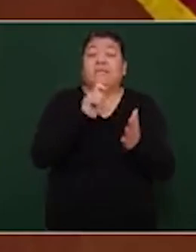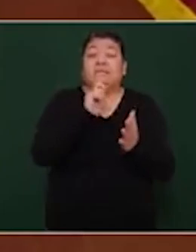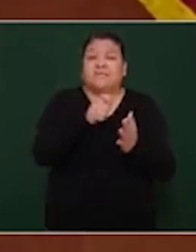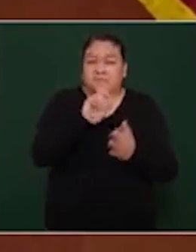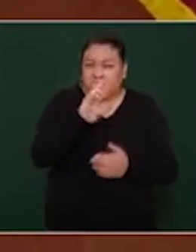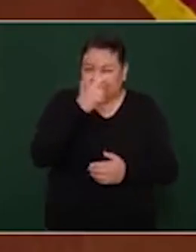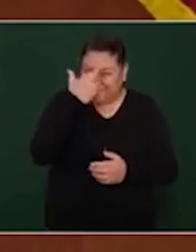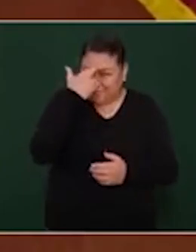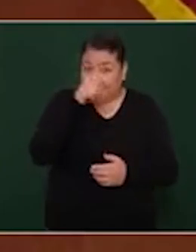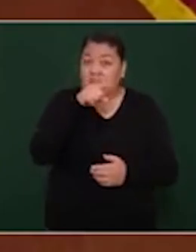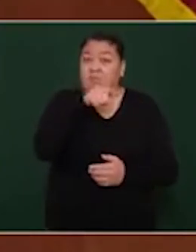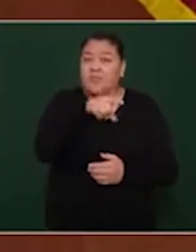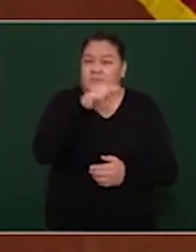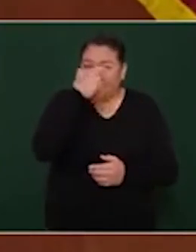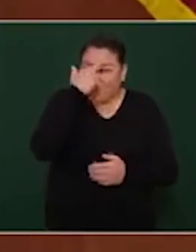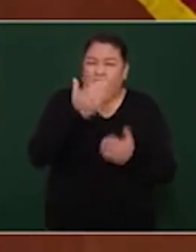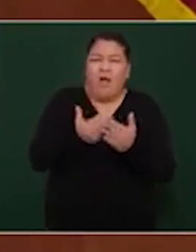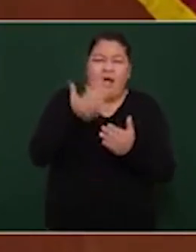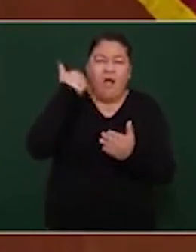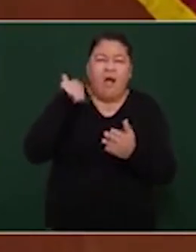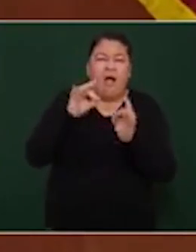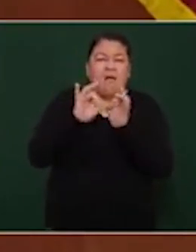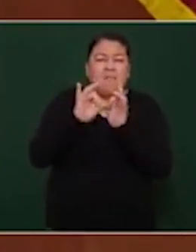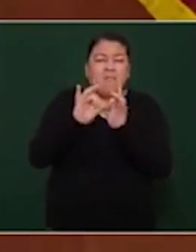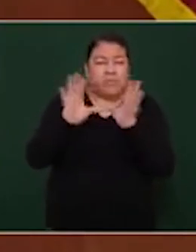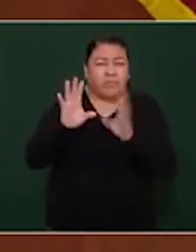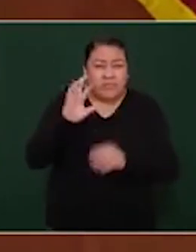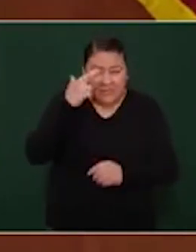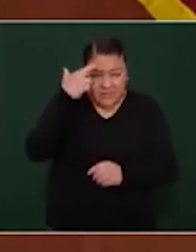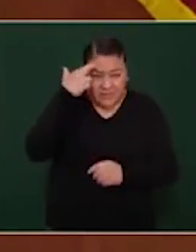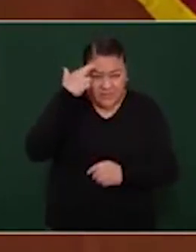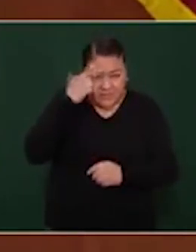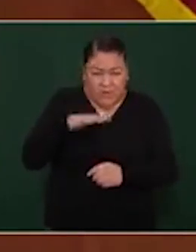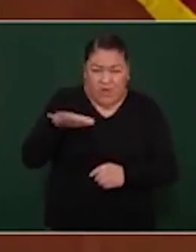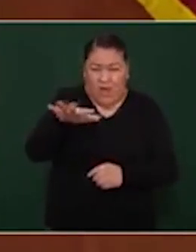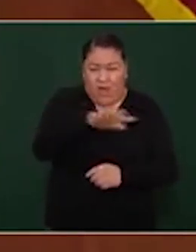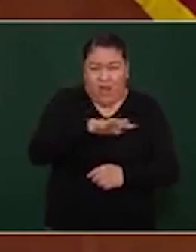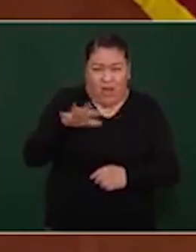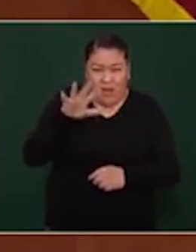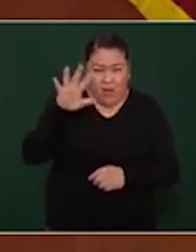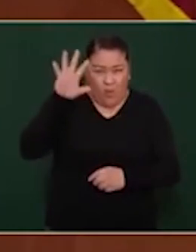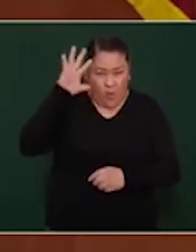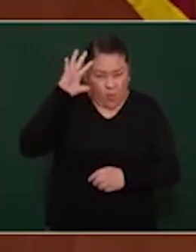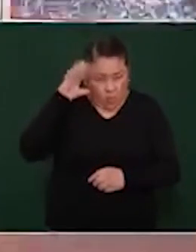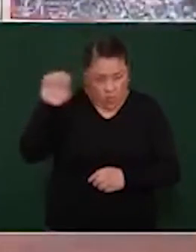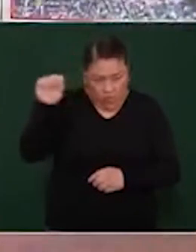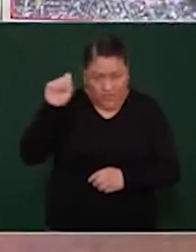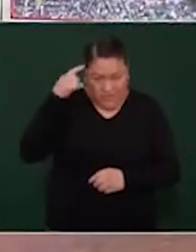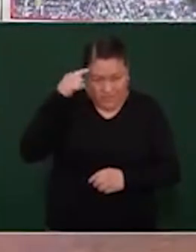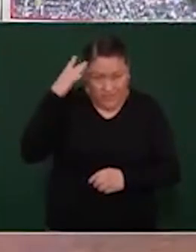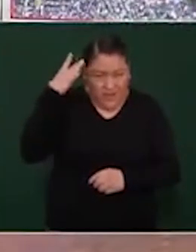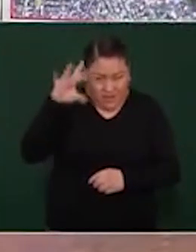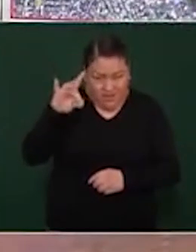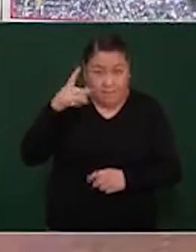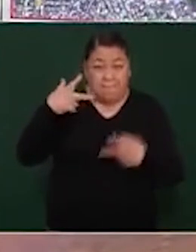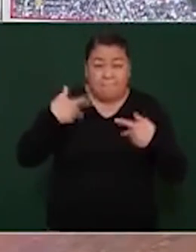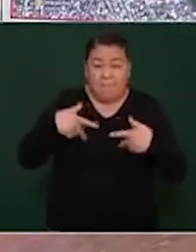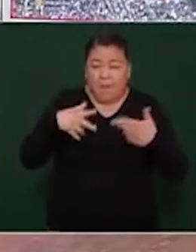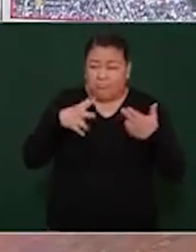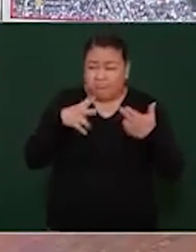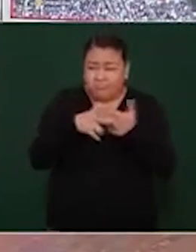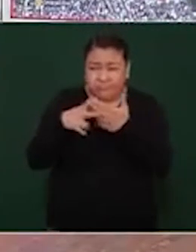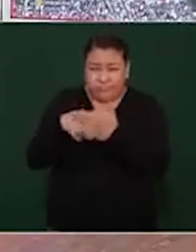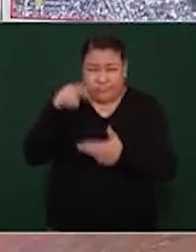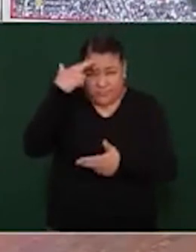estuvo atrás de aquel evento en la Varona, en Cuernavaca, donde fueron asesinados en